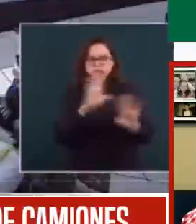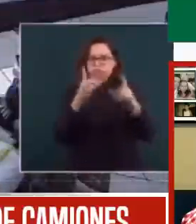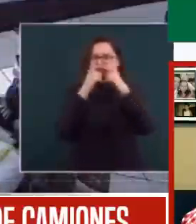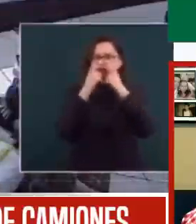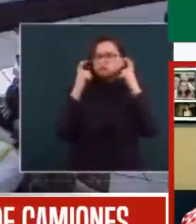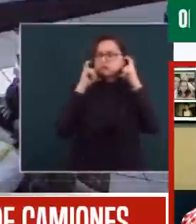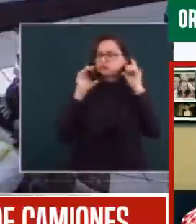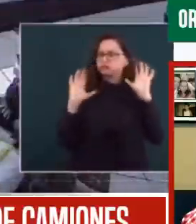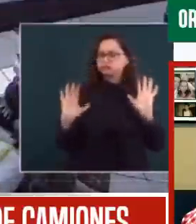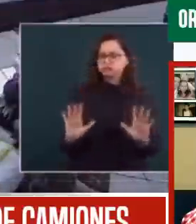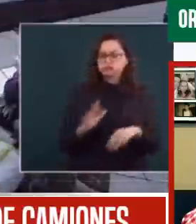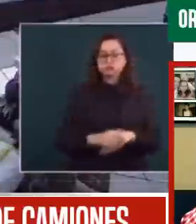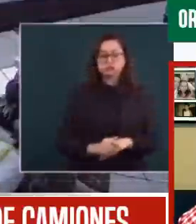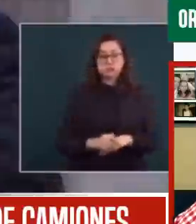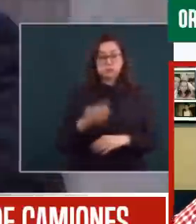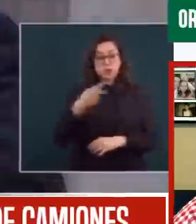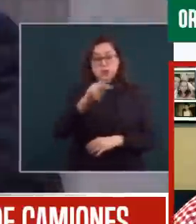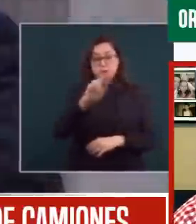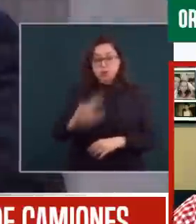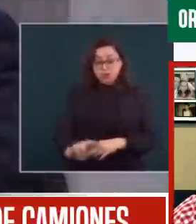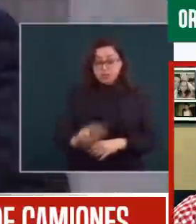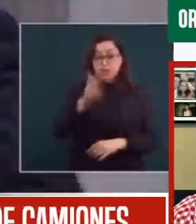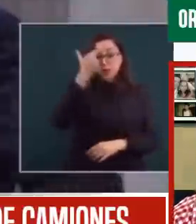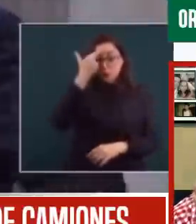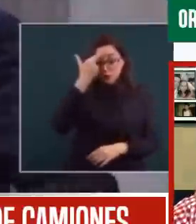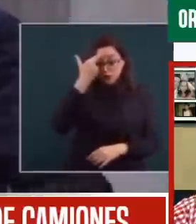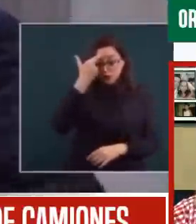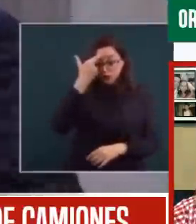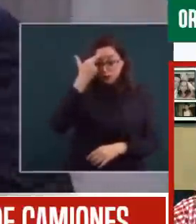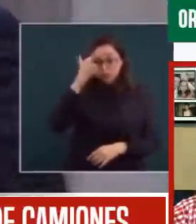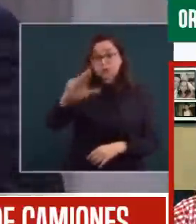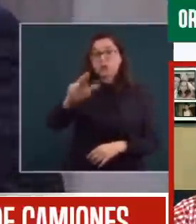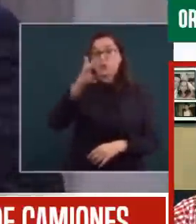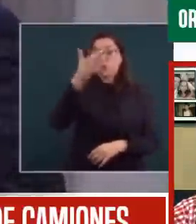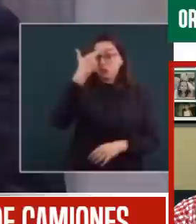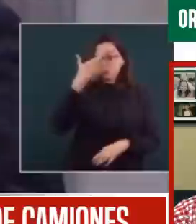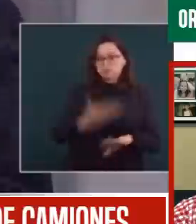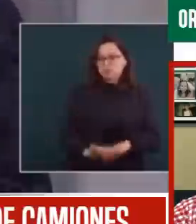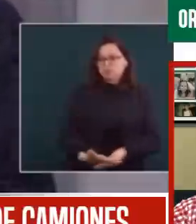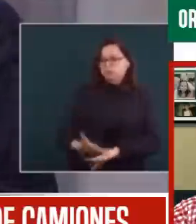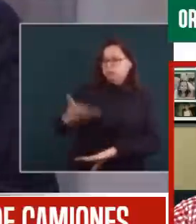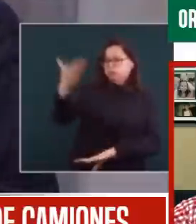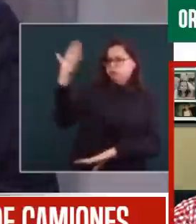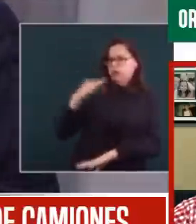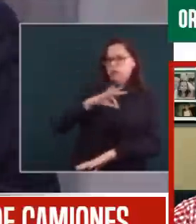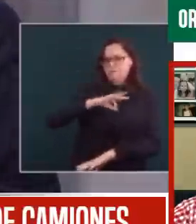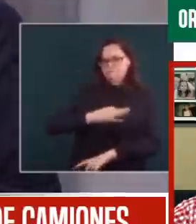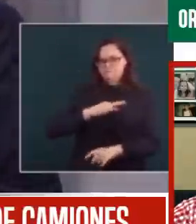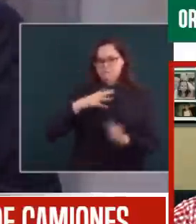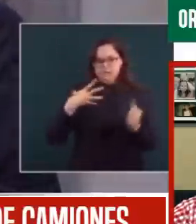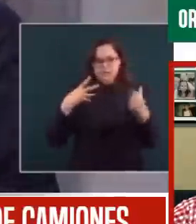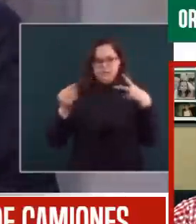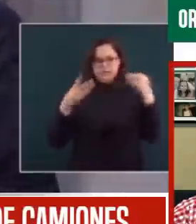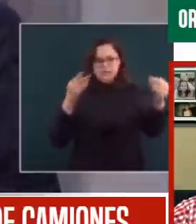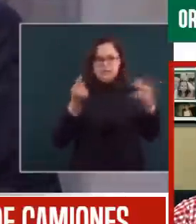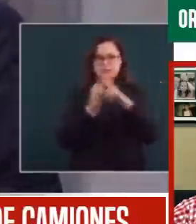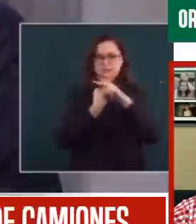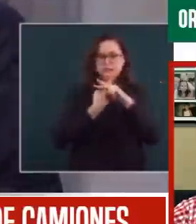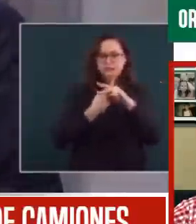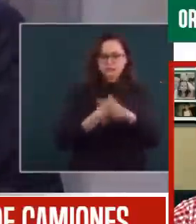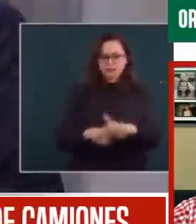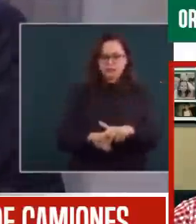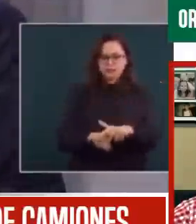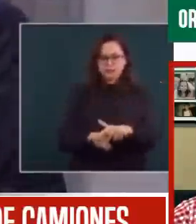desde que inició la pandemia pero desde antes por qué este